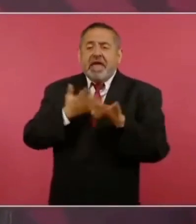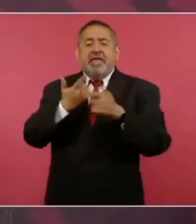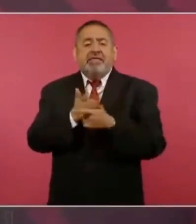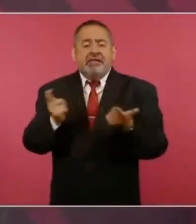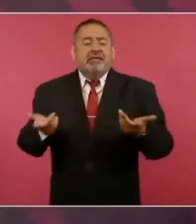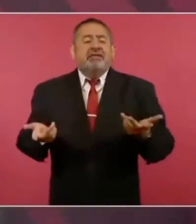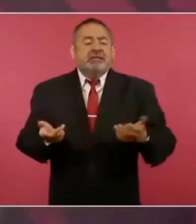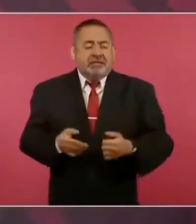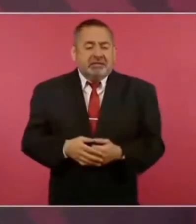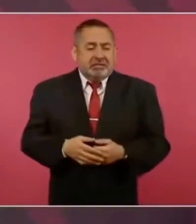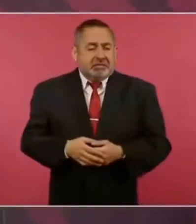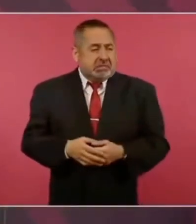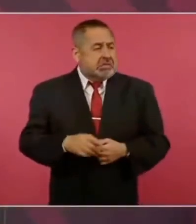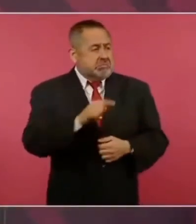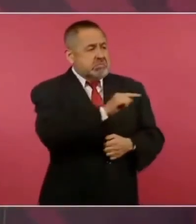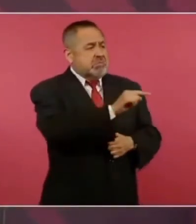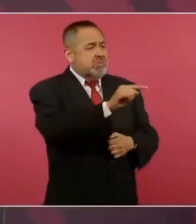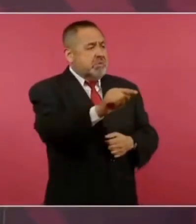¿dónde quedan?